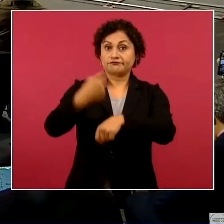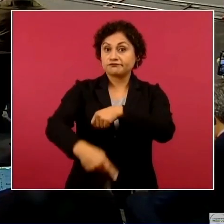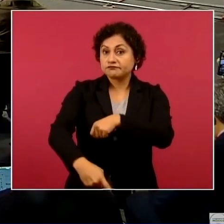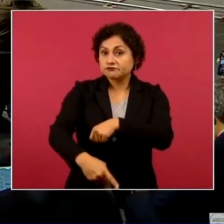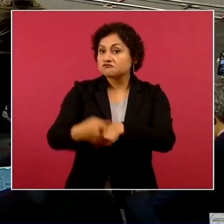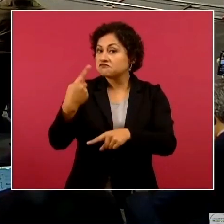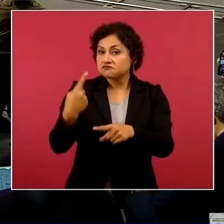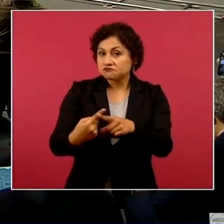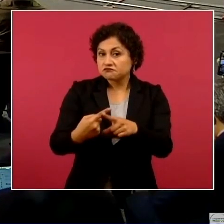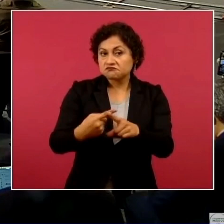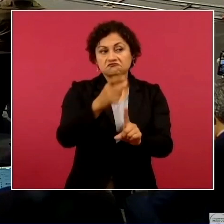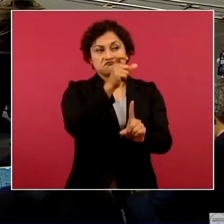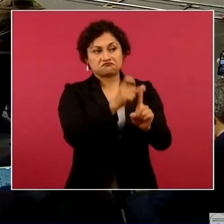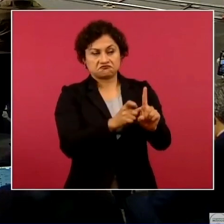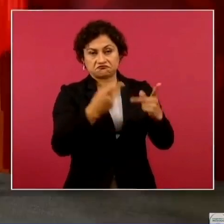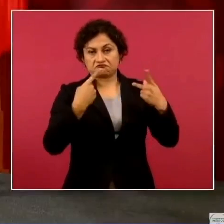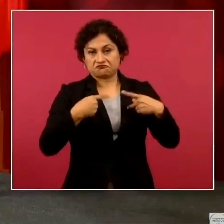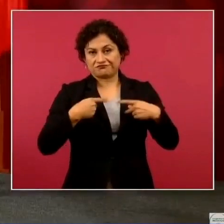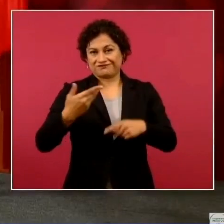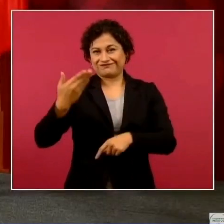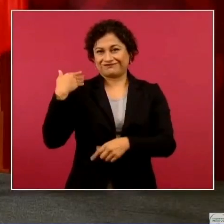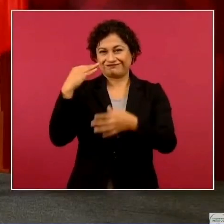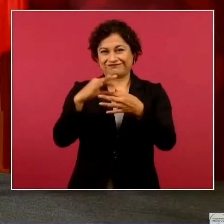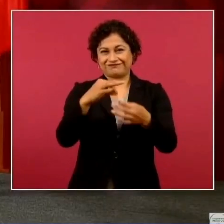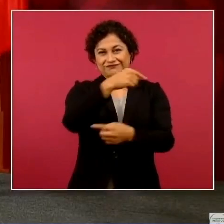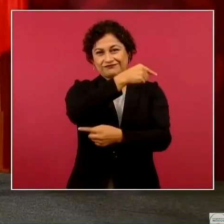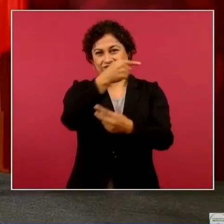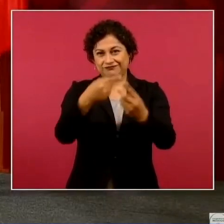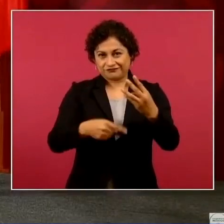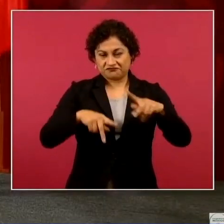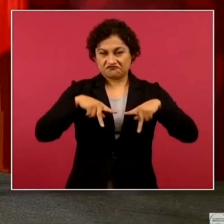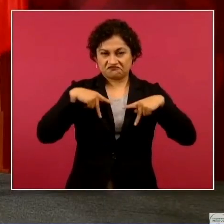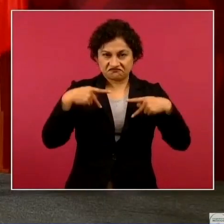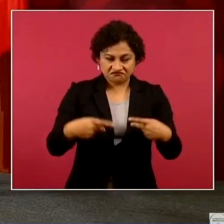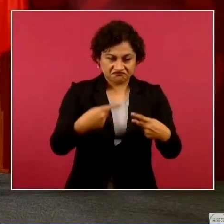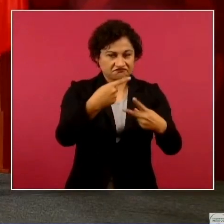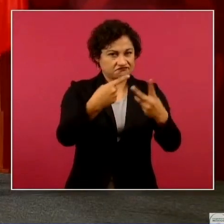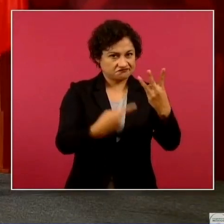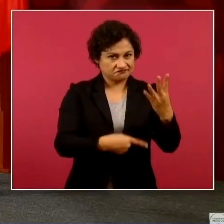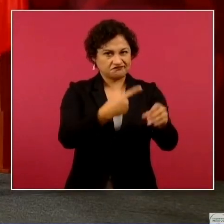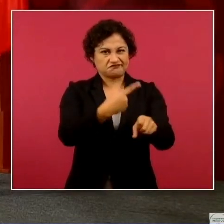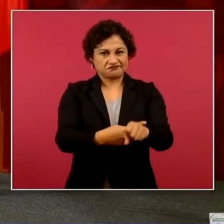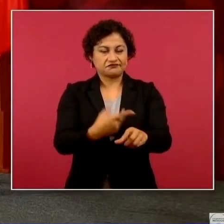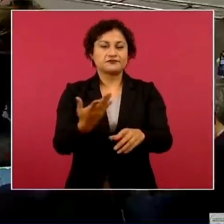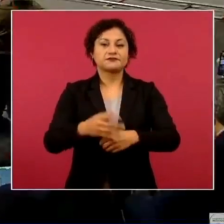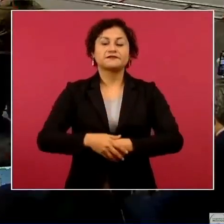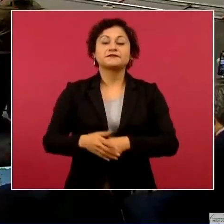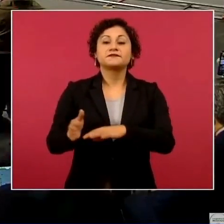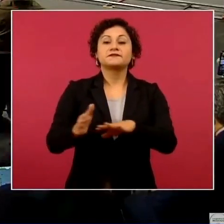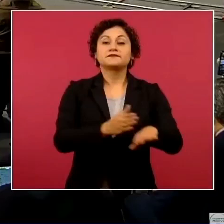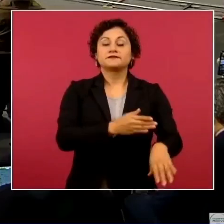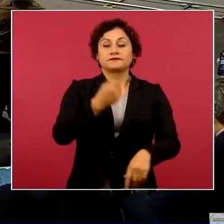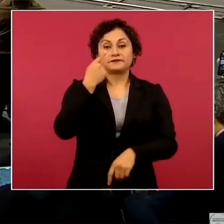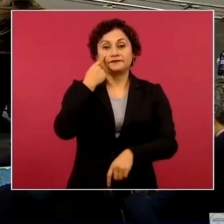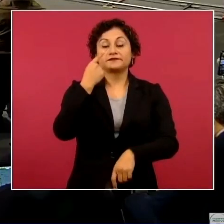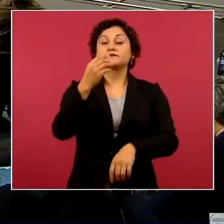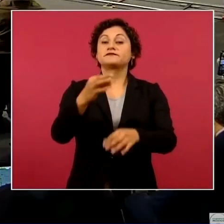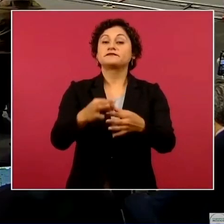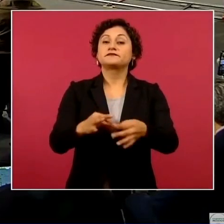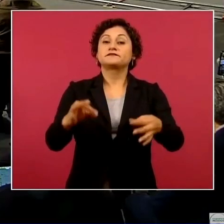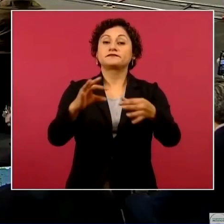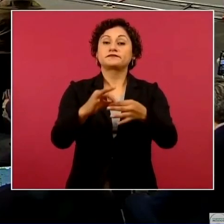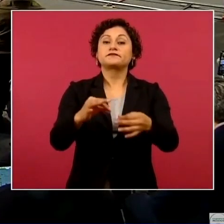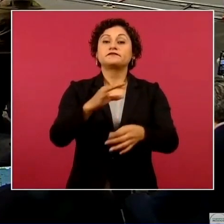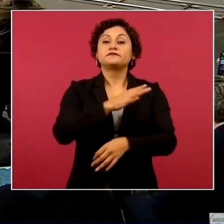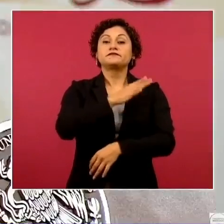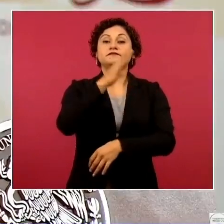en las personas con las enfermedades que mencioné o los extremos de edad. Por último, recomendaciones generales, las hacemos periódicamente